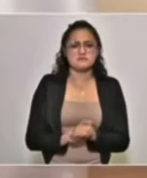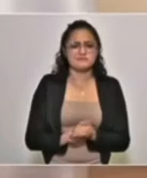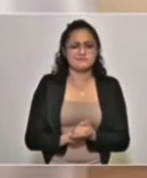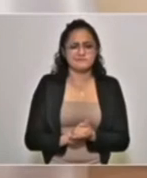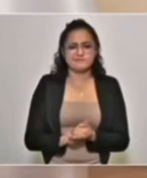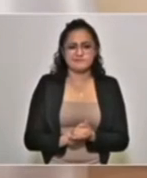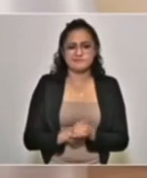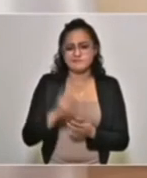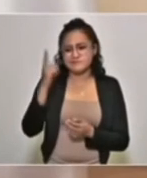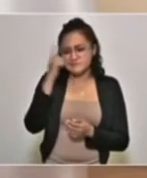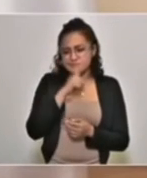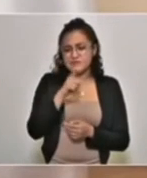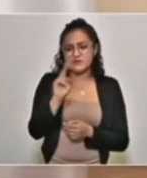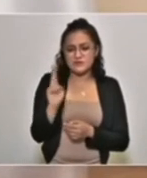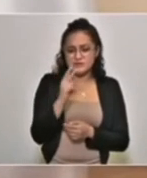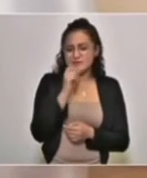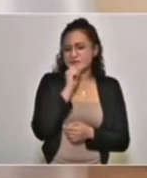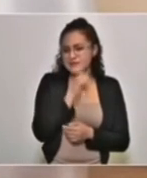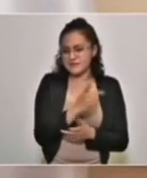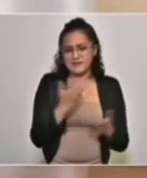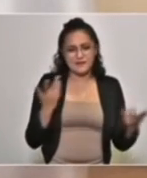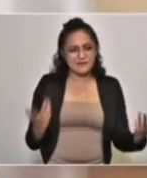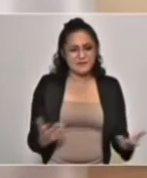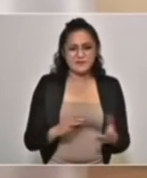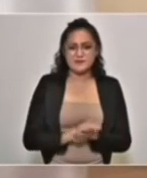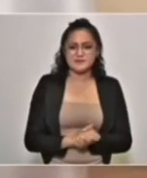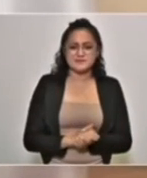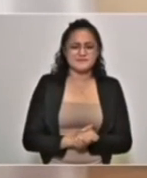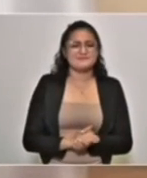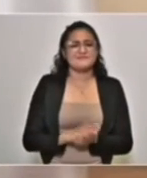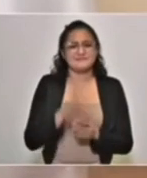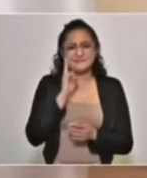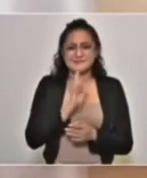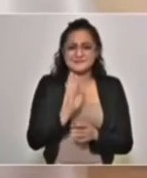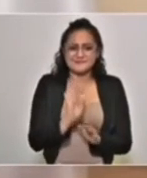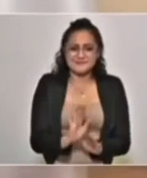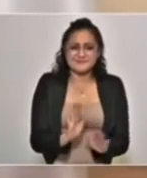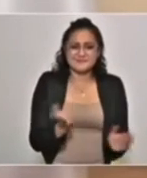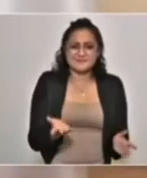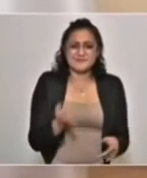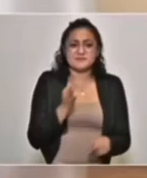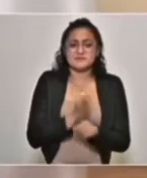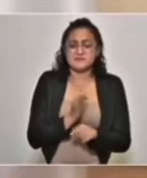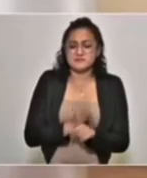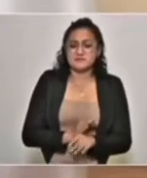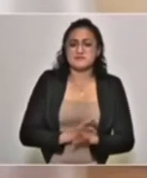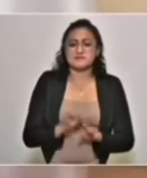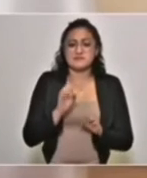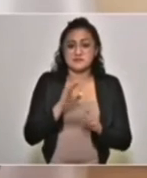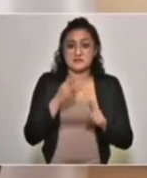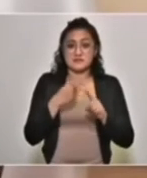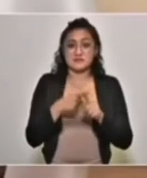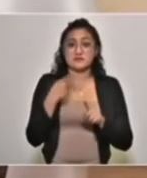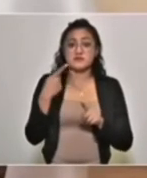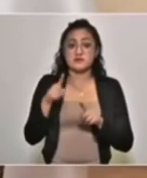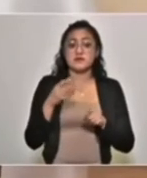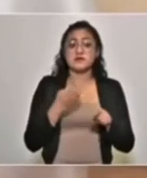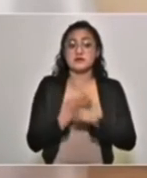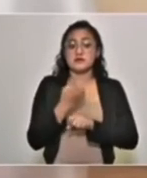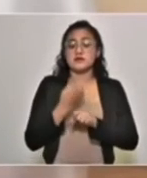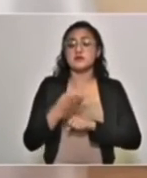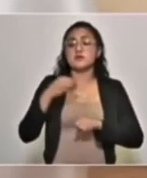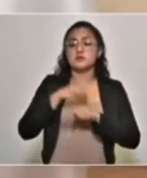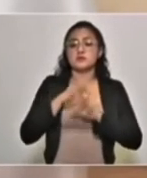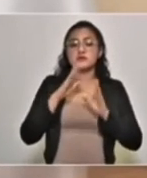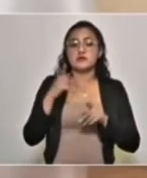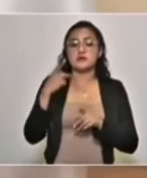el consorcio universitario. Bueno, a ver, que dejen que el Estado de Derecho se aplique